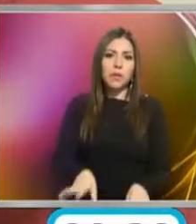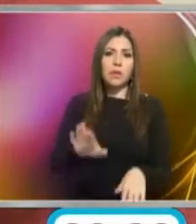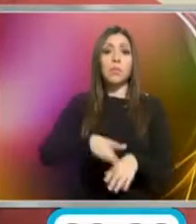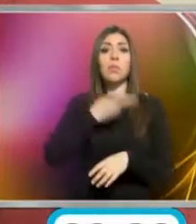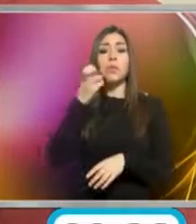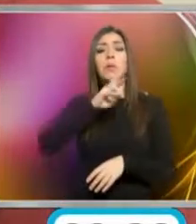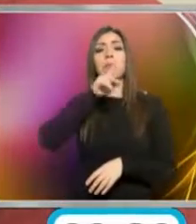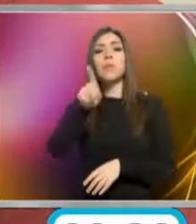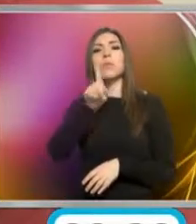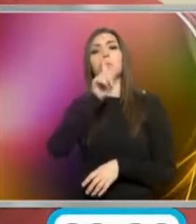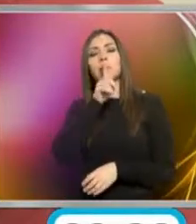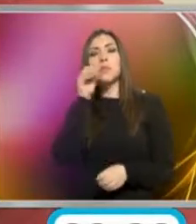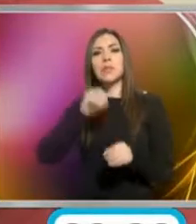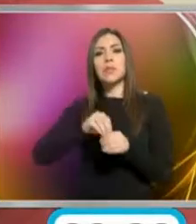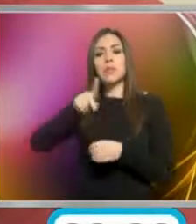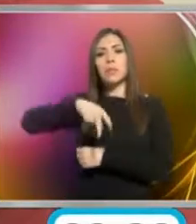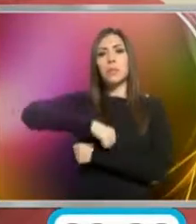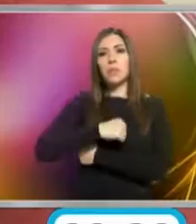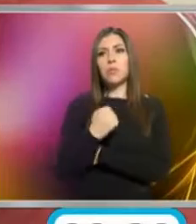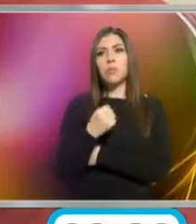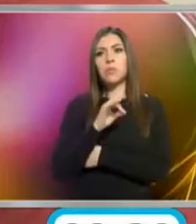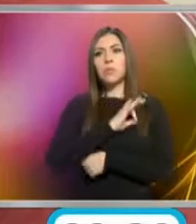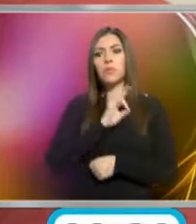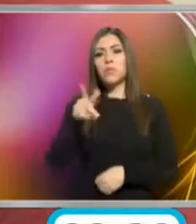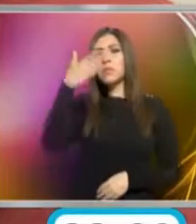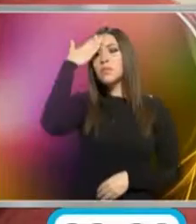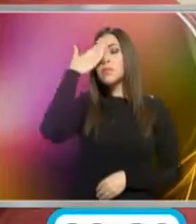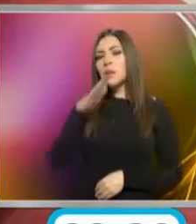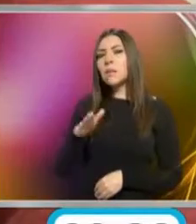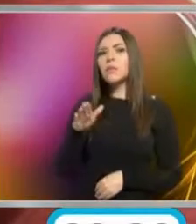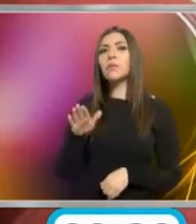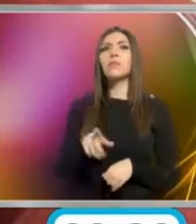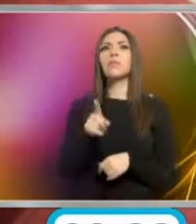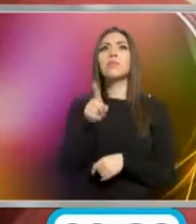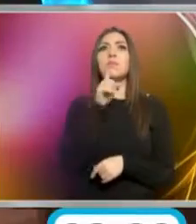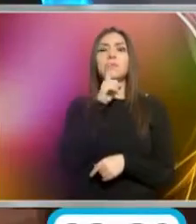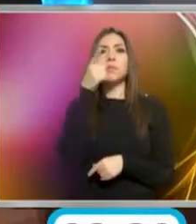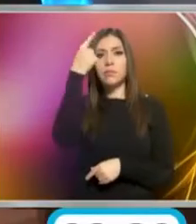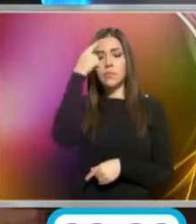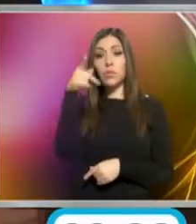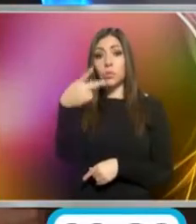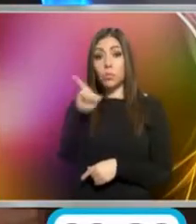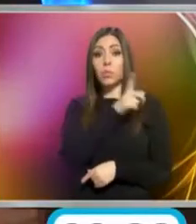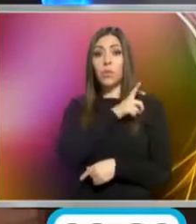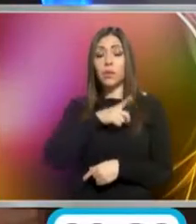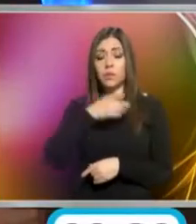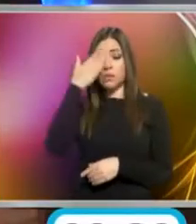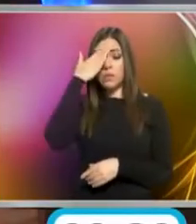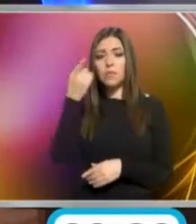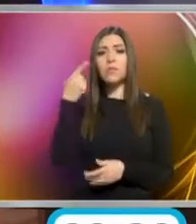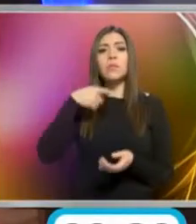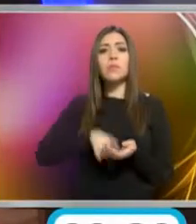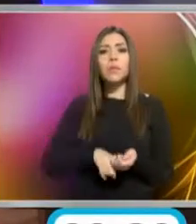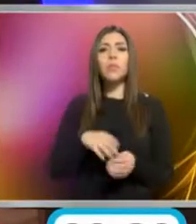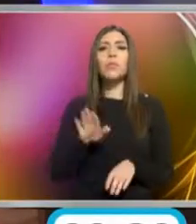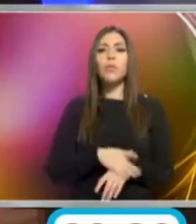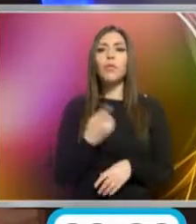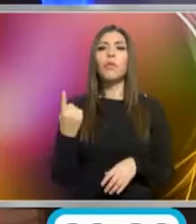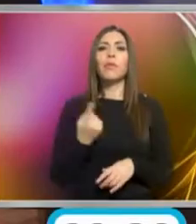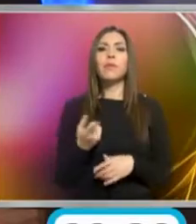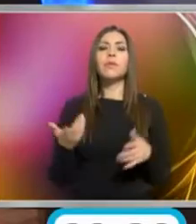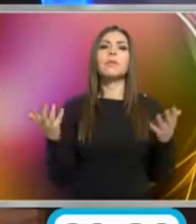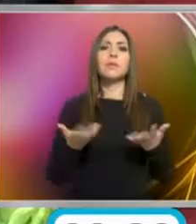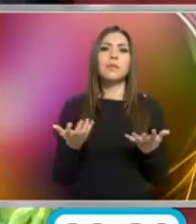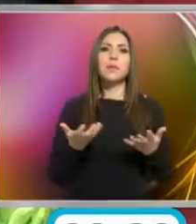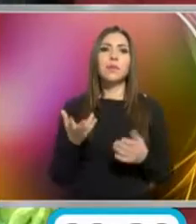secreto para ti, es mucho más saludable y entendiendo por qué lo hiciste, ¿no? Desde dónde vino esta necesidad de ser infiel, que muchas veces no tiene que